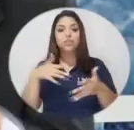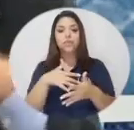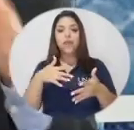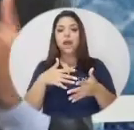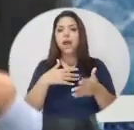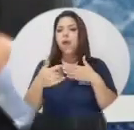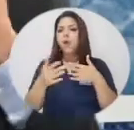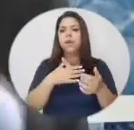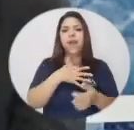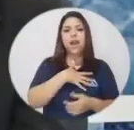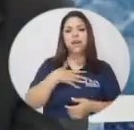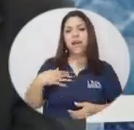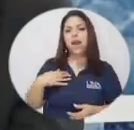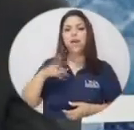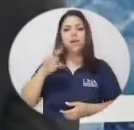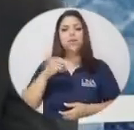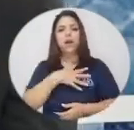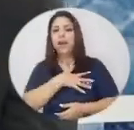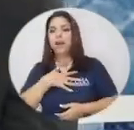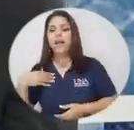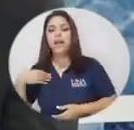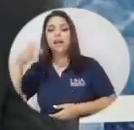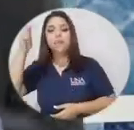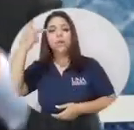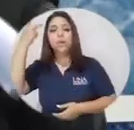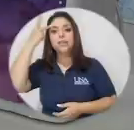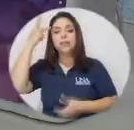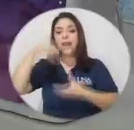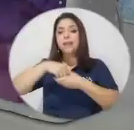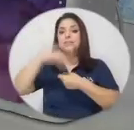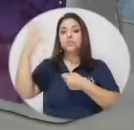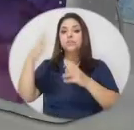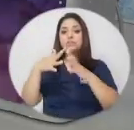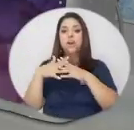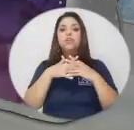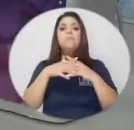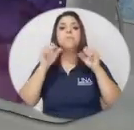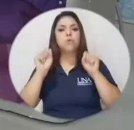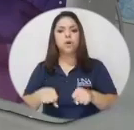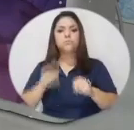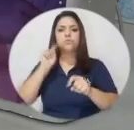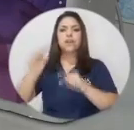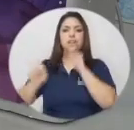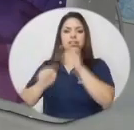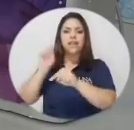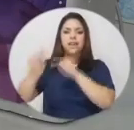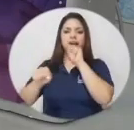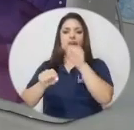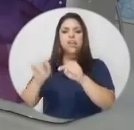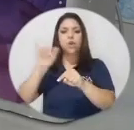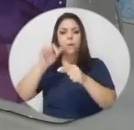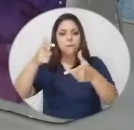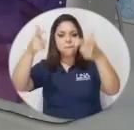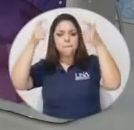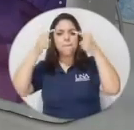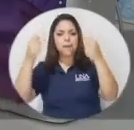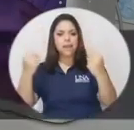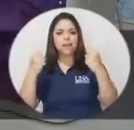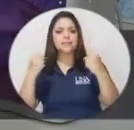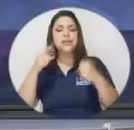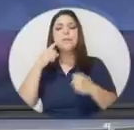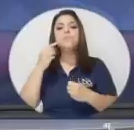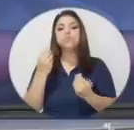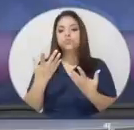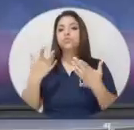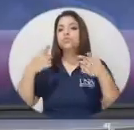allá de que nos agrade o no nos agrade la política exterior de los Estados Unidos, que podemos criticarla y que ha sido imperialista en muchas ocasiones. Y